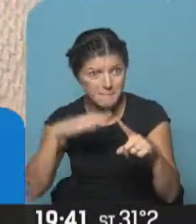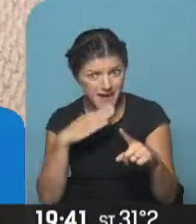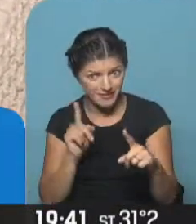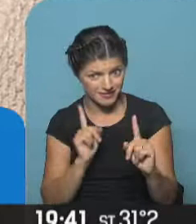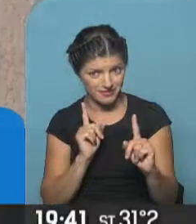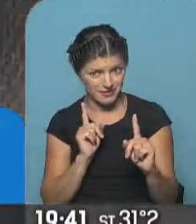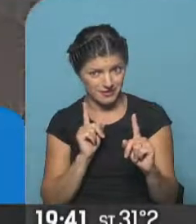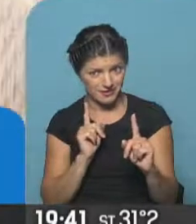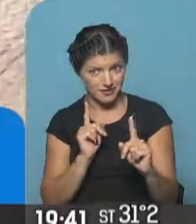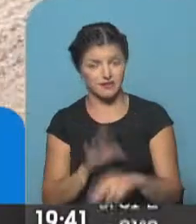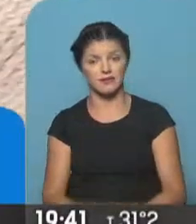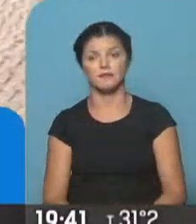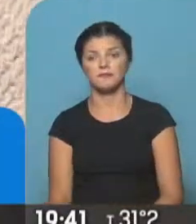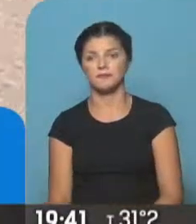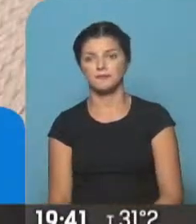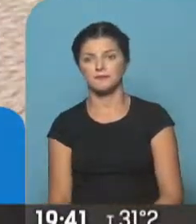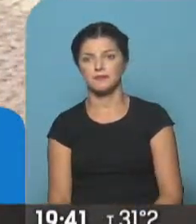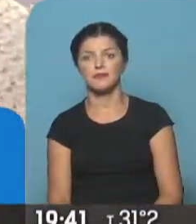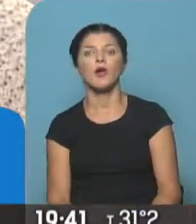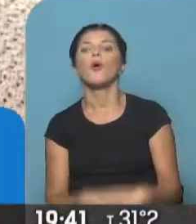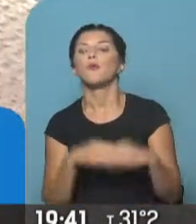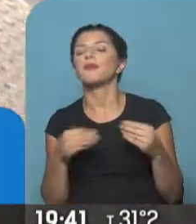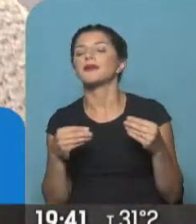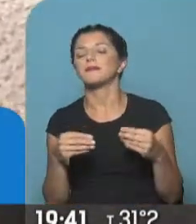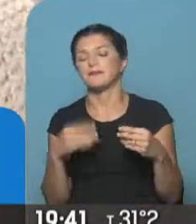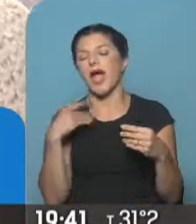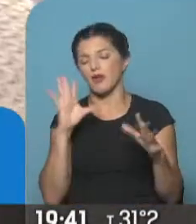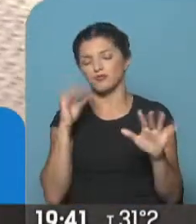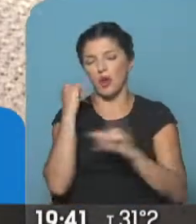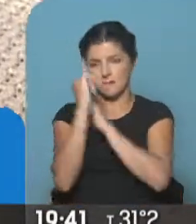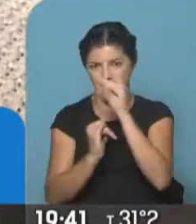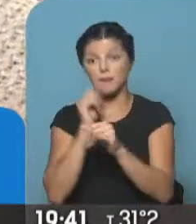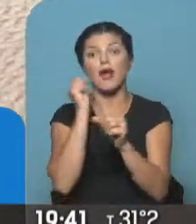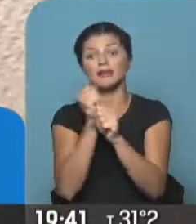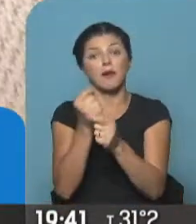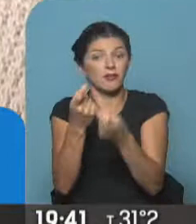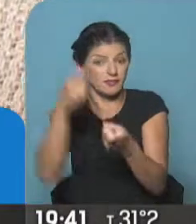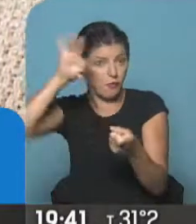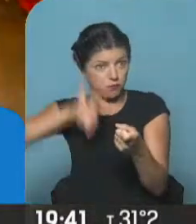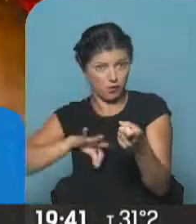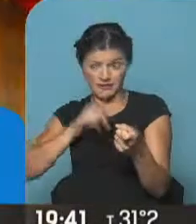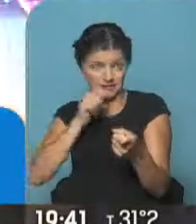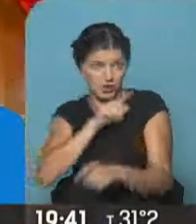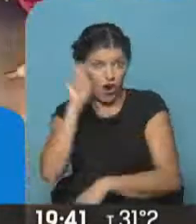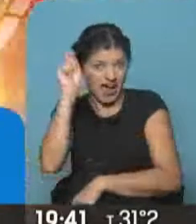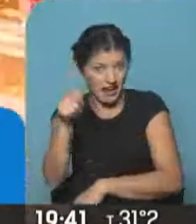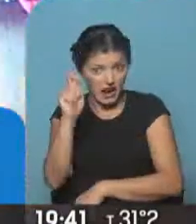trabajo remunerado. Porque es una de las cosas que nosotros decimos, el trabajo tiene que ser remunerado porque si no es esclavitud.